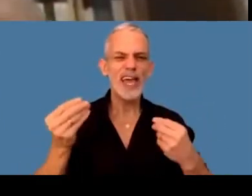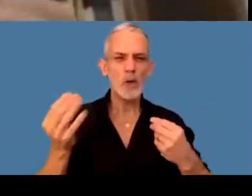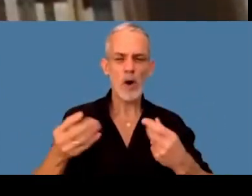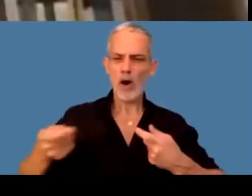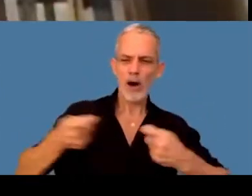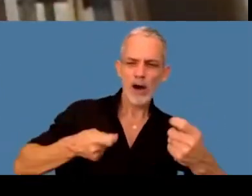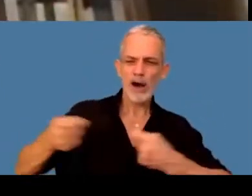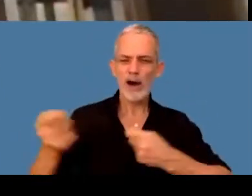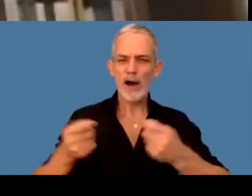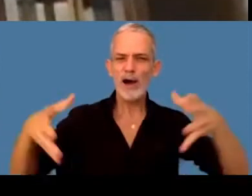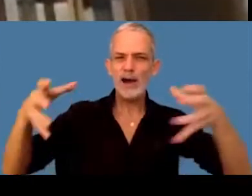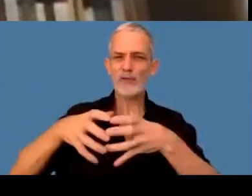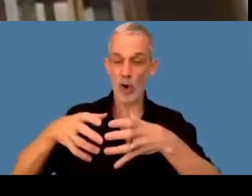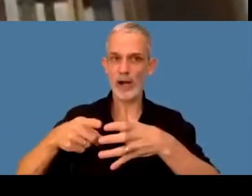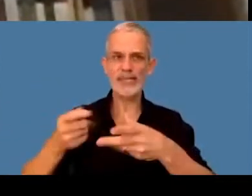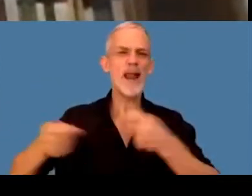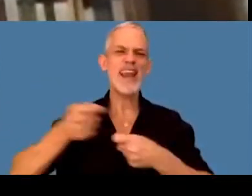negociación colectiva,